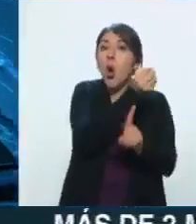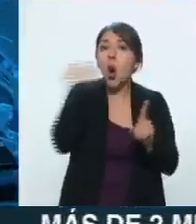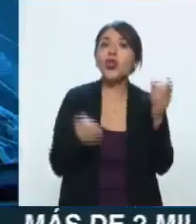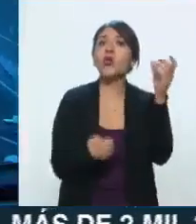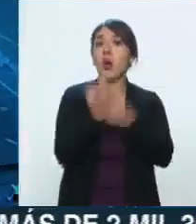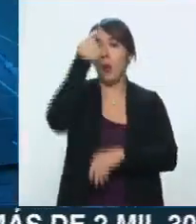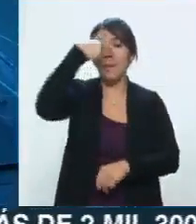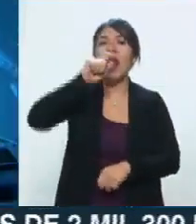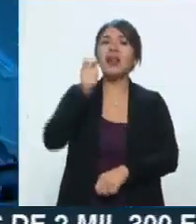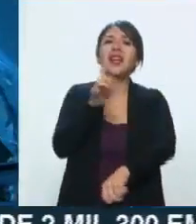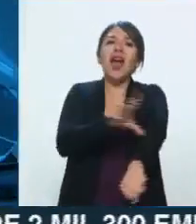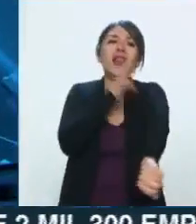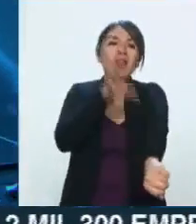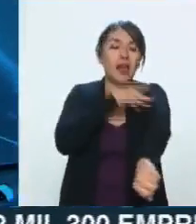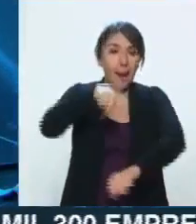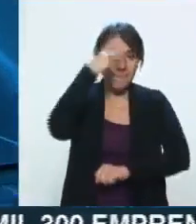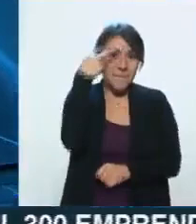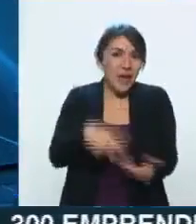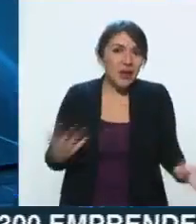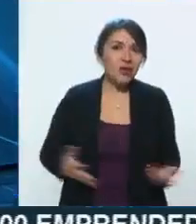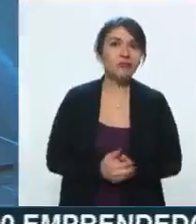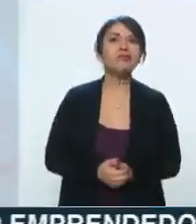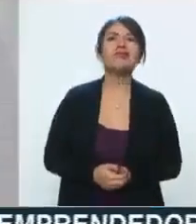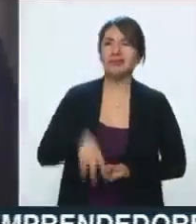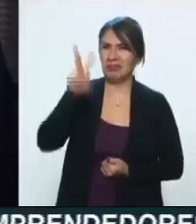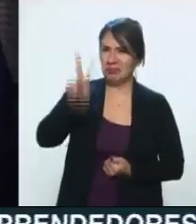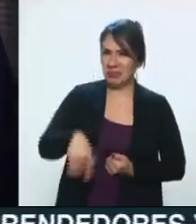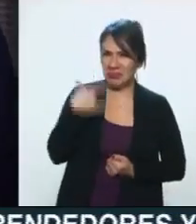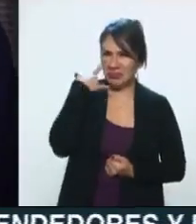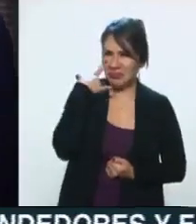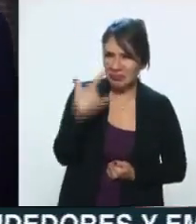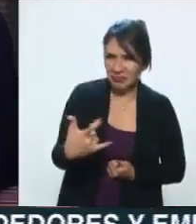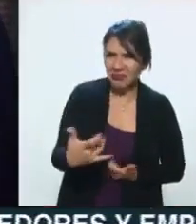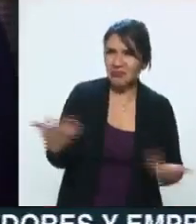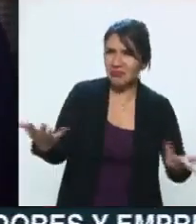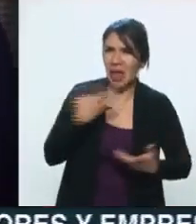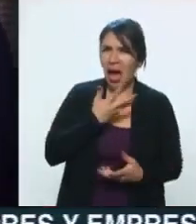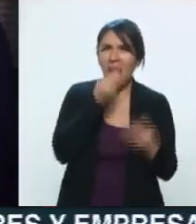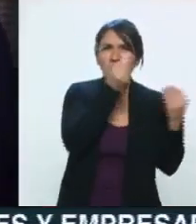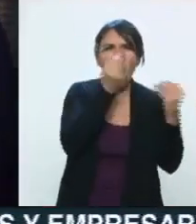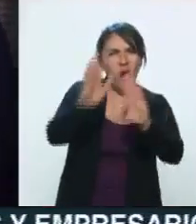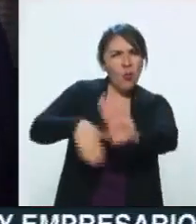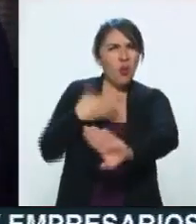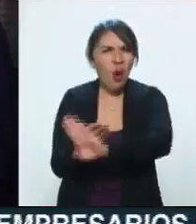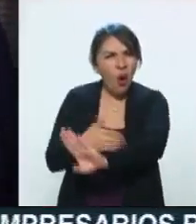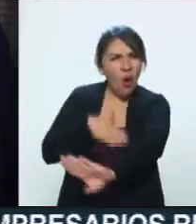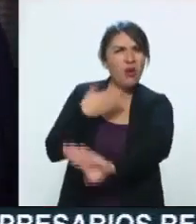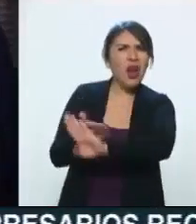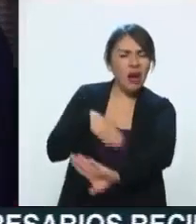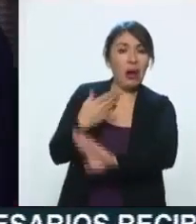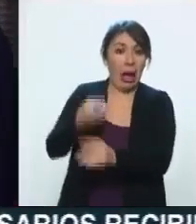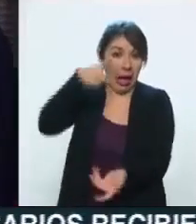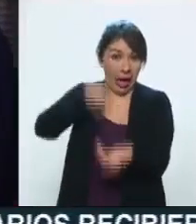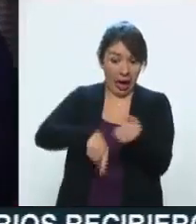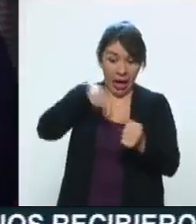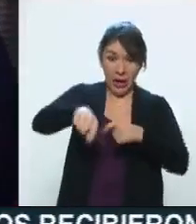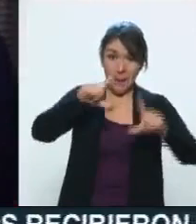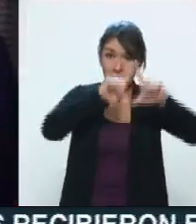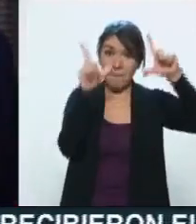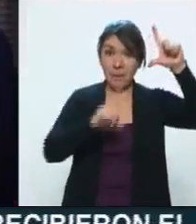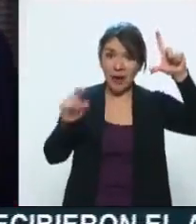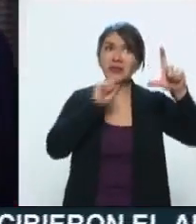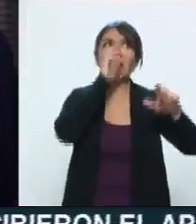soberanía energética en México. Fíjate qué curioso, hay tantos ataques no solamente dentro del país, sino